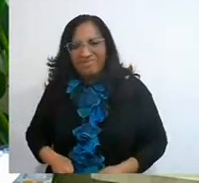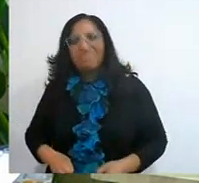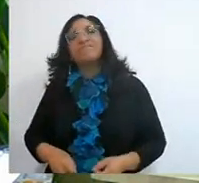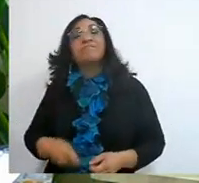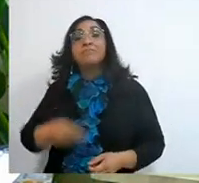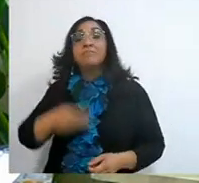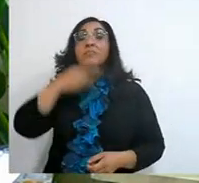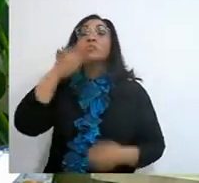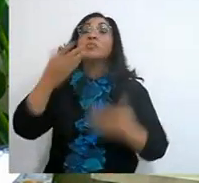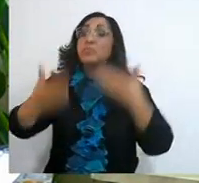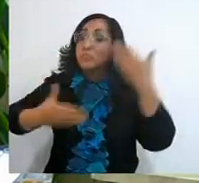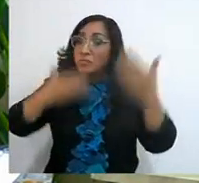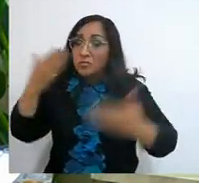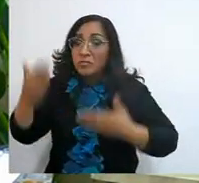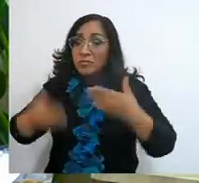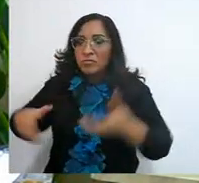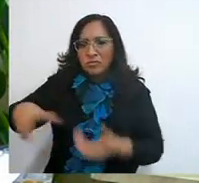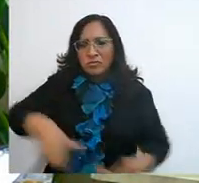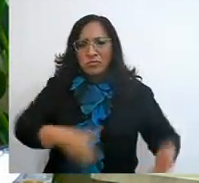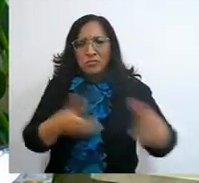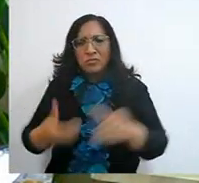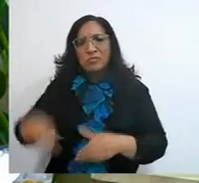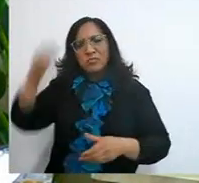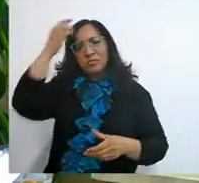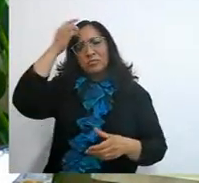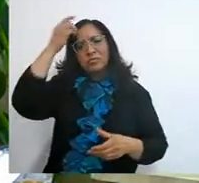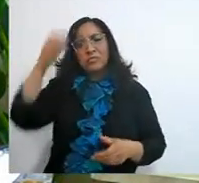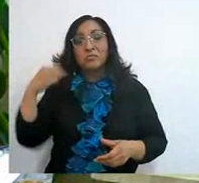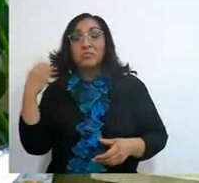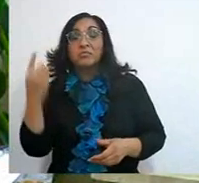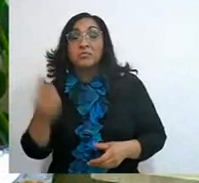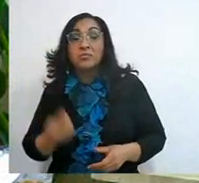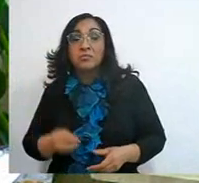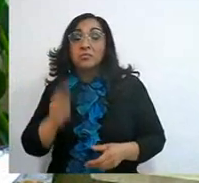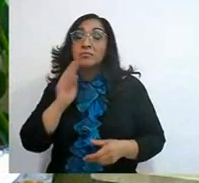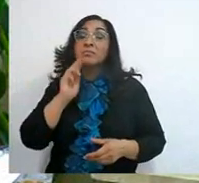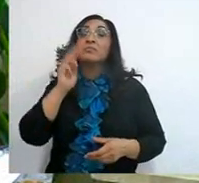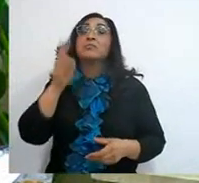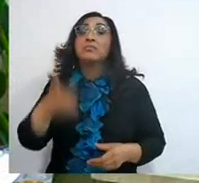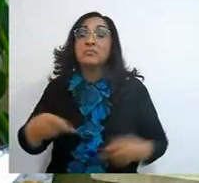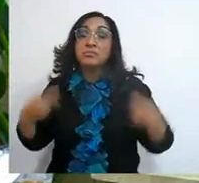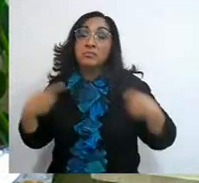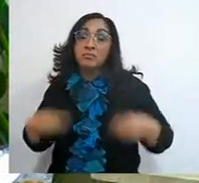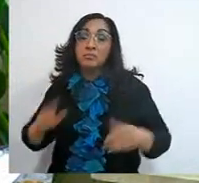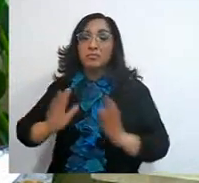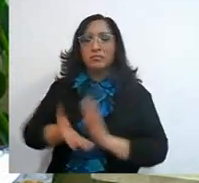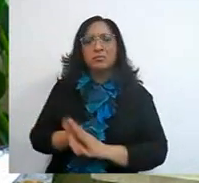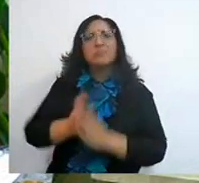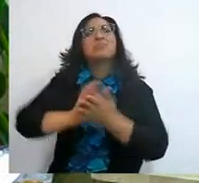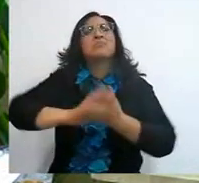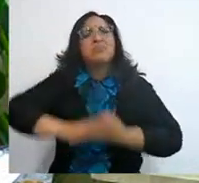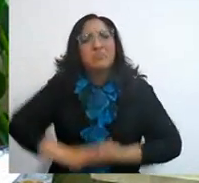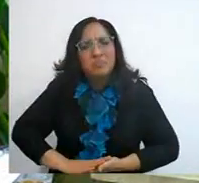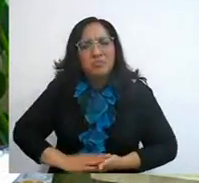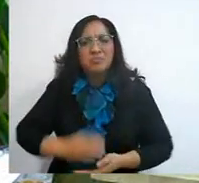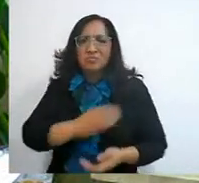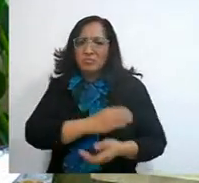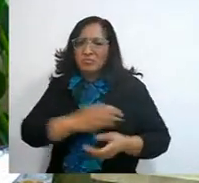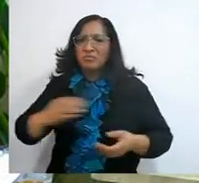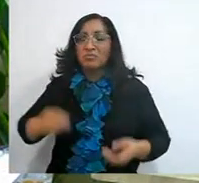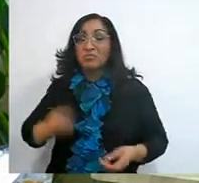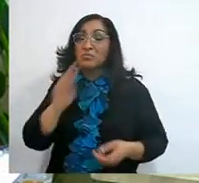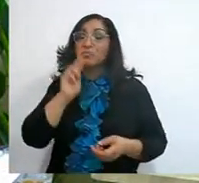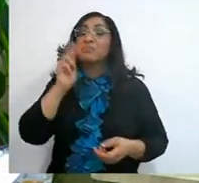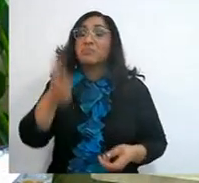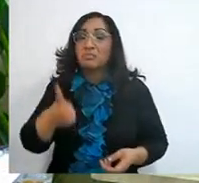iglesia es para aprender los caminos del Señor y ser una persona diferente, un mejor ciudadano del